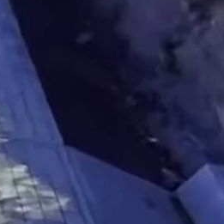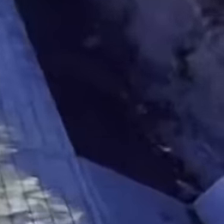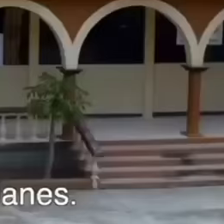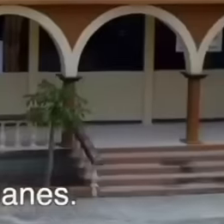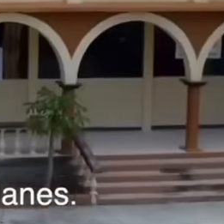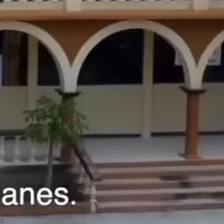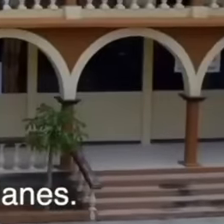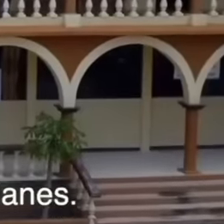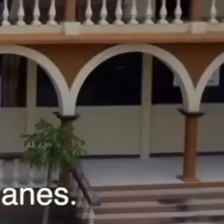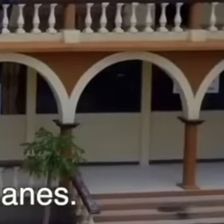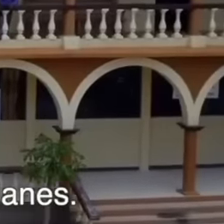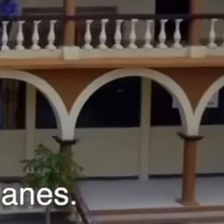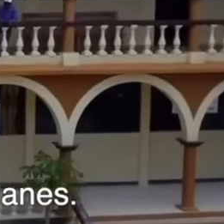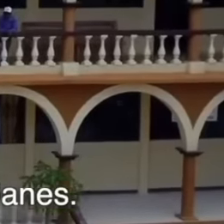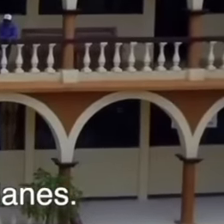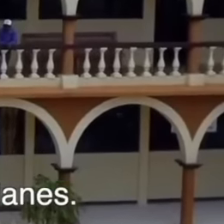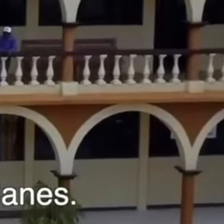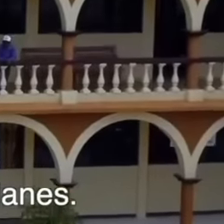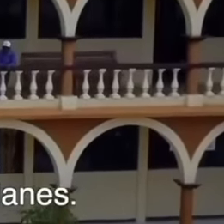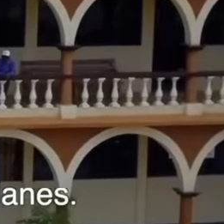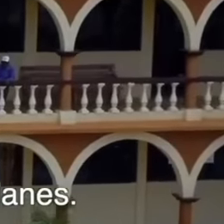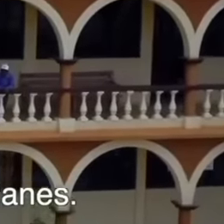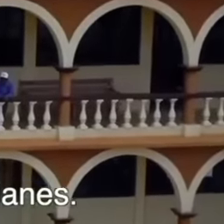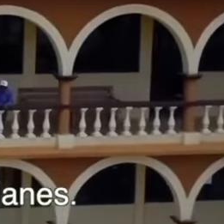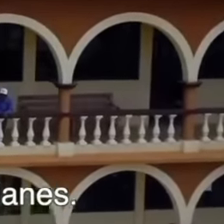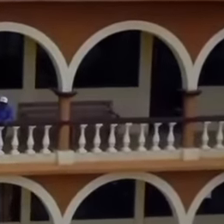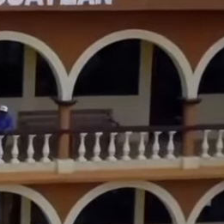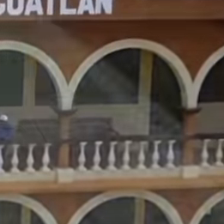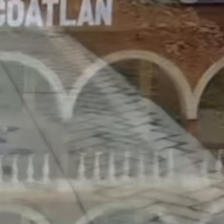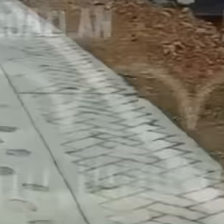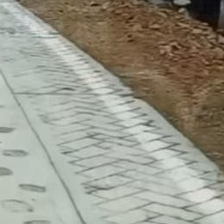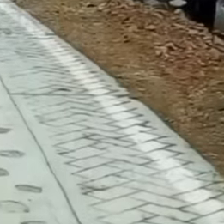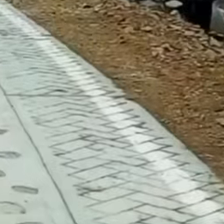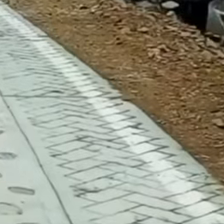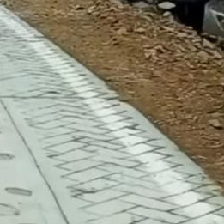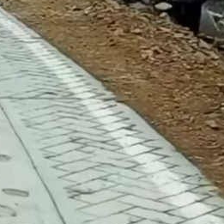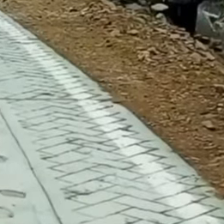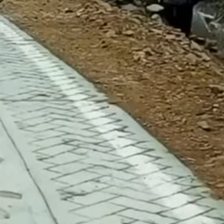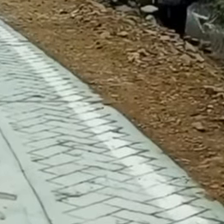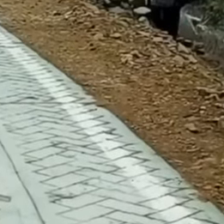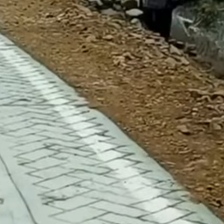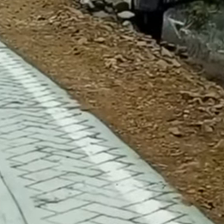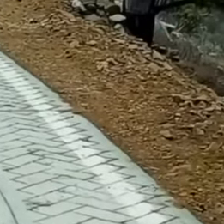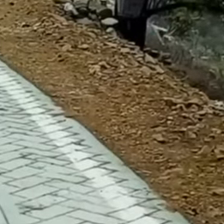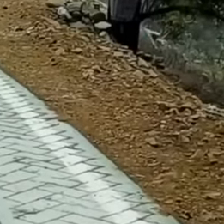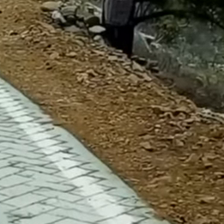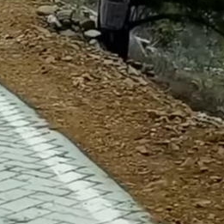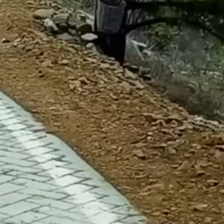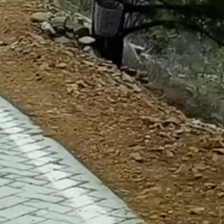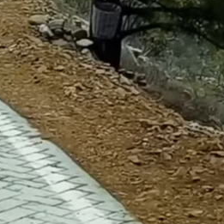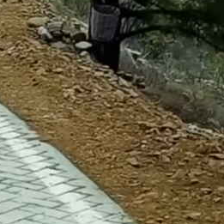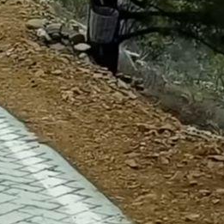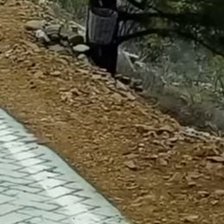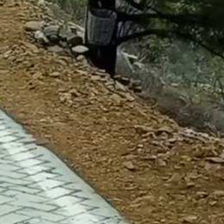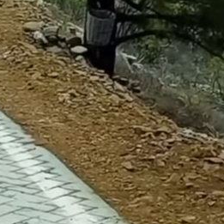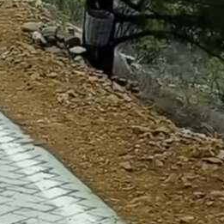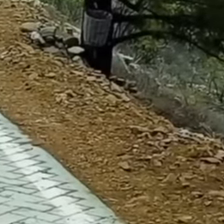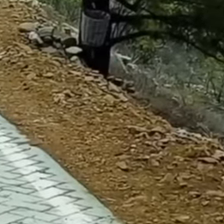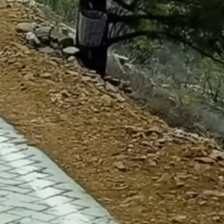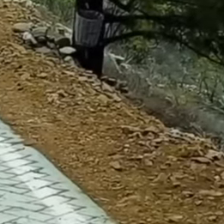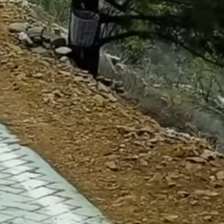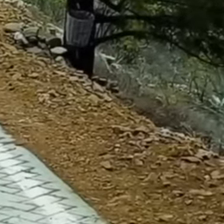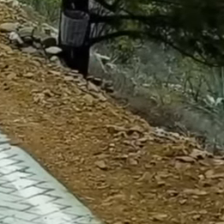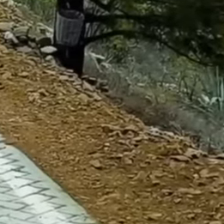calidad de vida de las y los habitantes de la zona de los Coatlanes. Ahora con el programa de pavimentación, nuestro camino ya